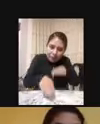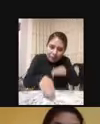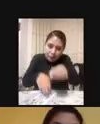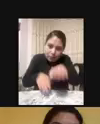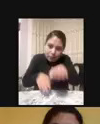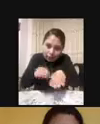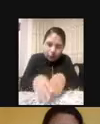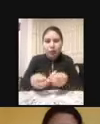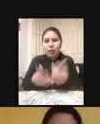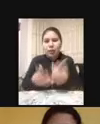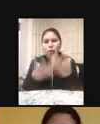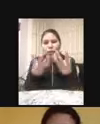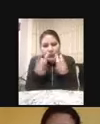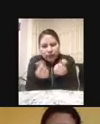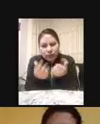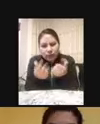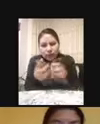visual, diferentes